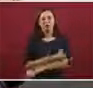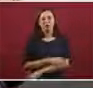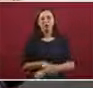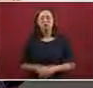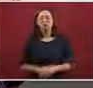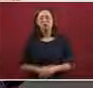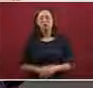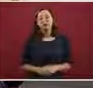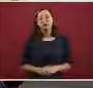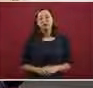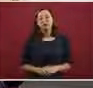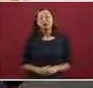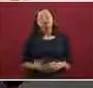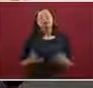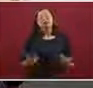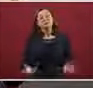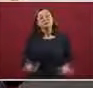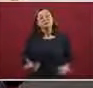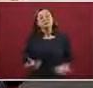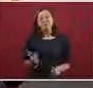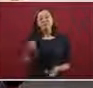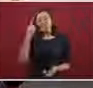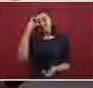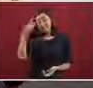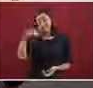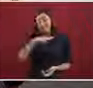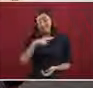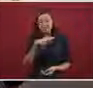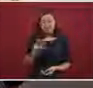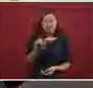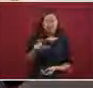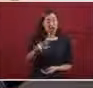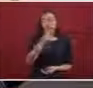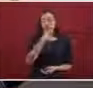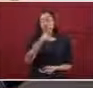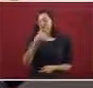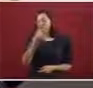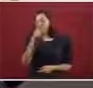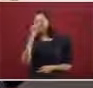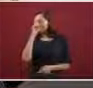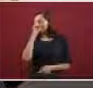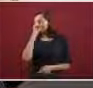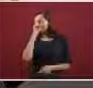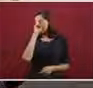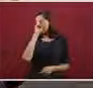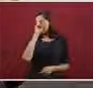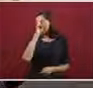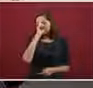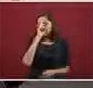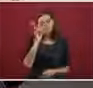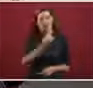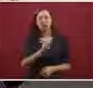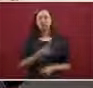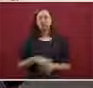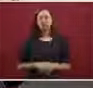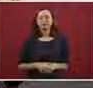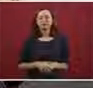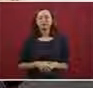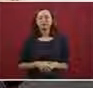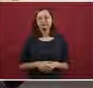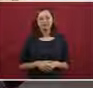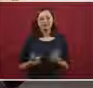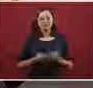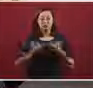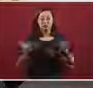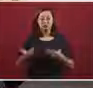Para mí, el peor embajador que ha tenido Estados Unidos en México en toda